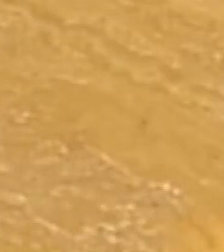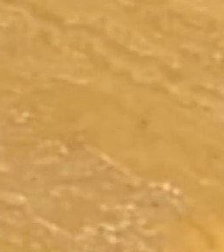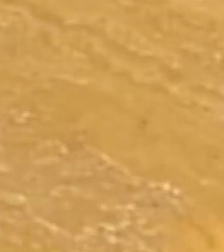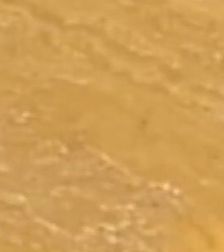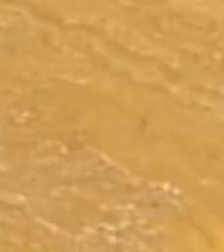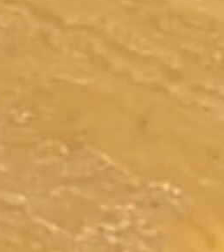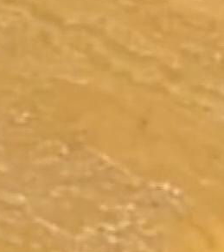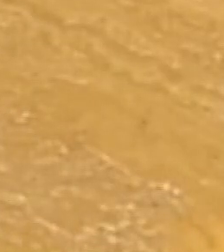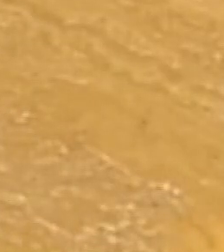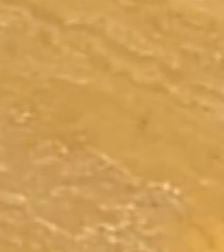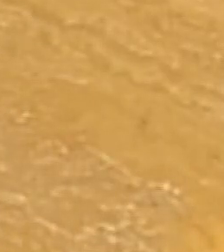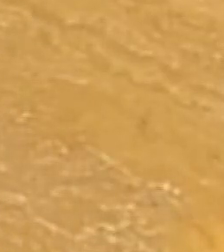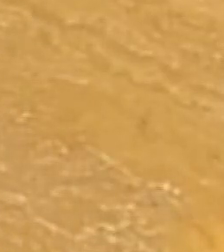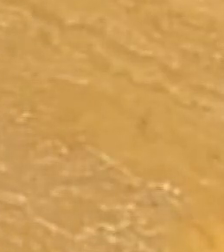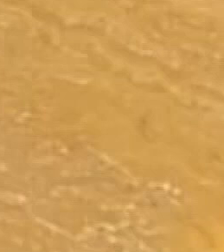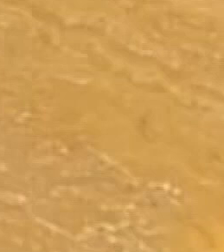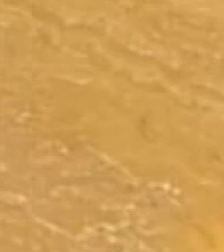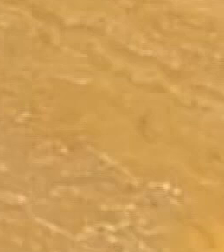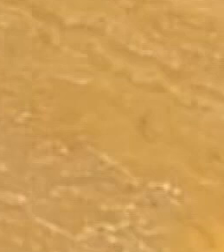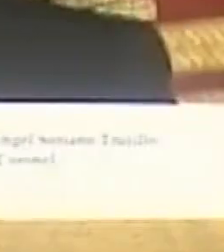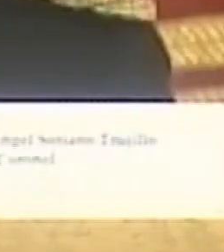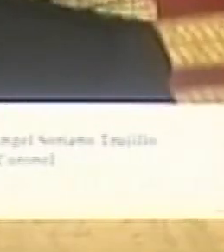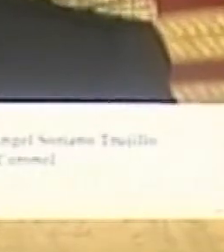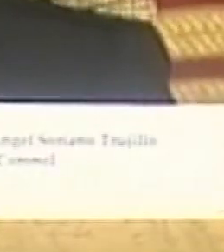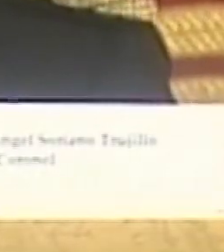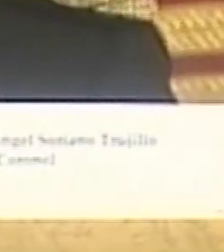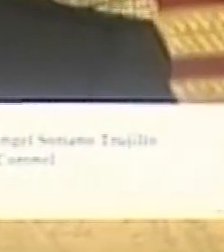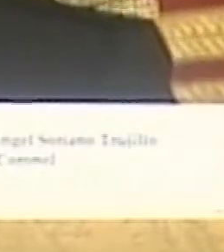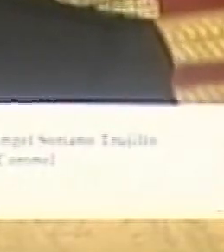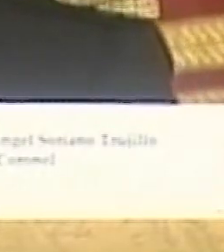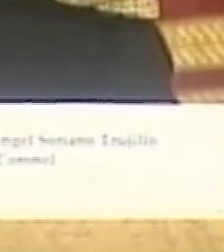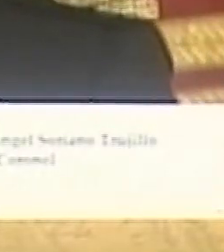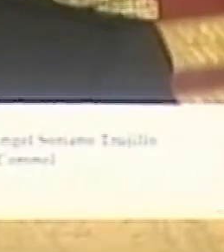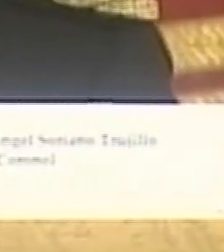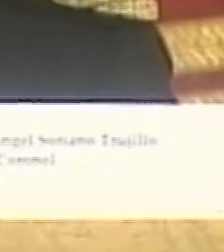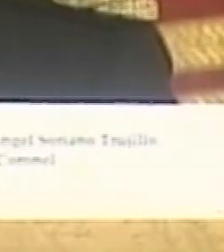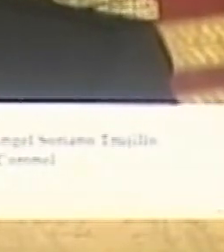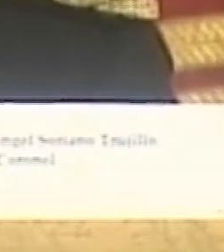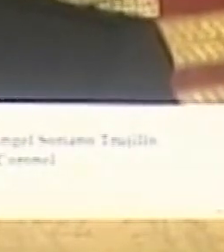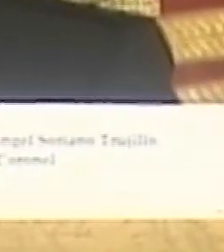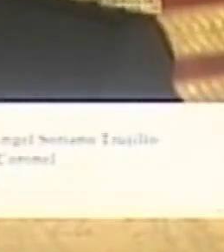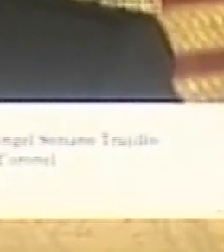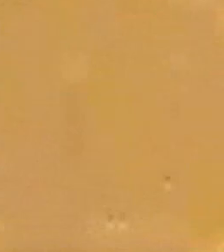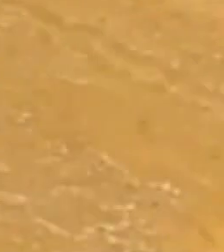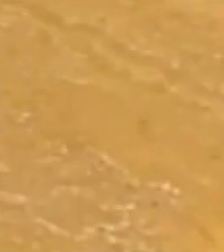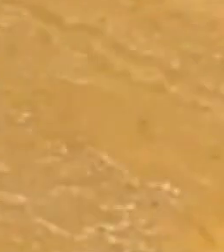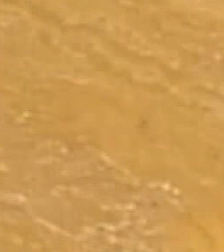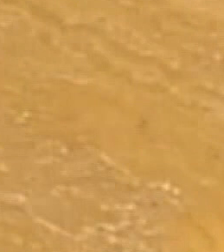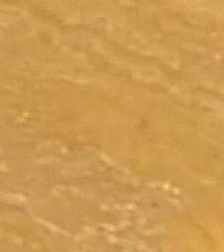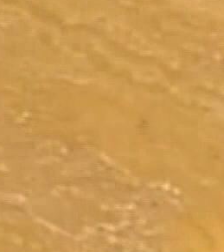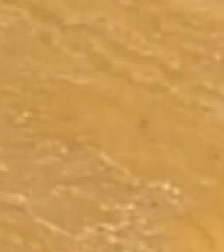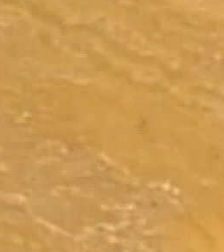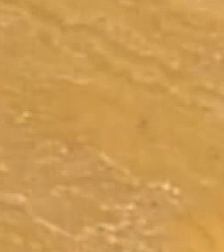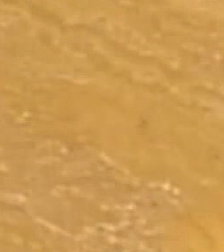cambiar. Conocer y reconocer como algo nuestro la historia que hoy conmemoramos traslada además un mensaje claro